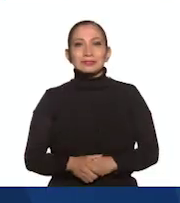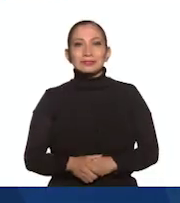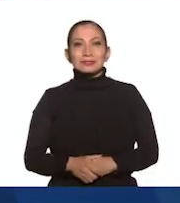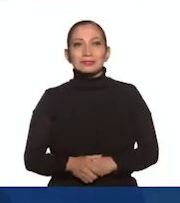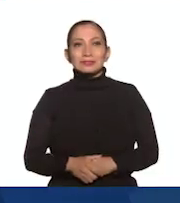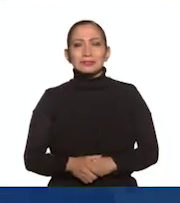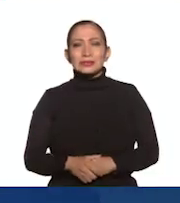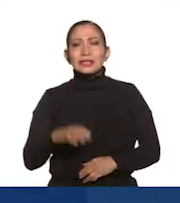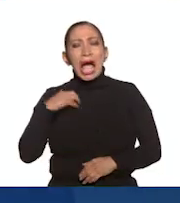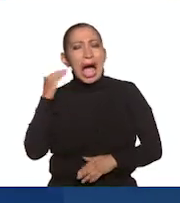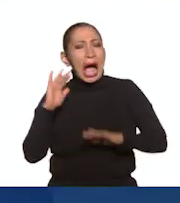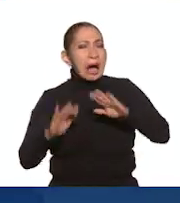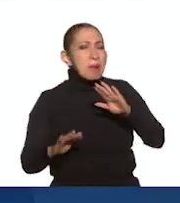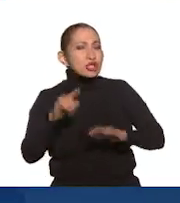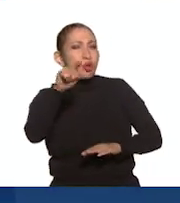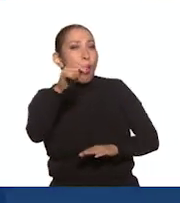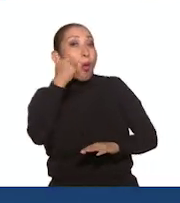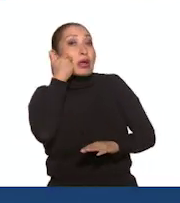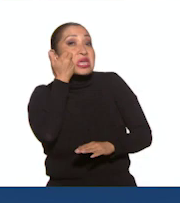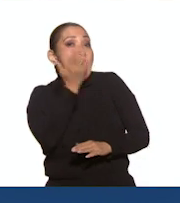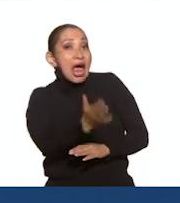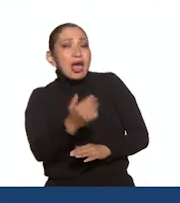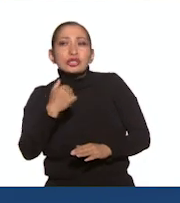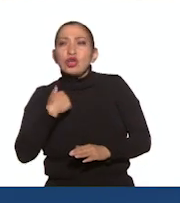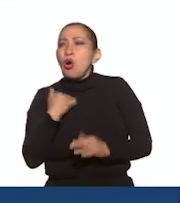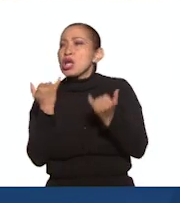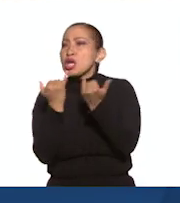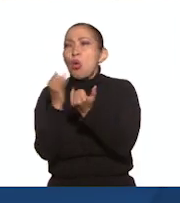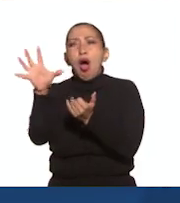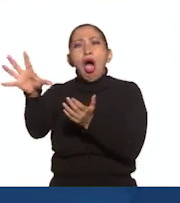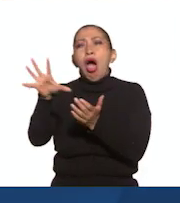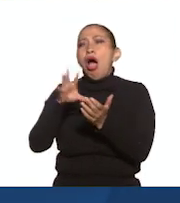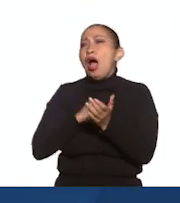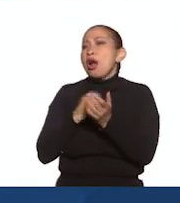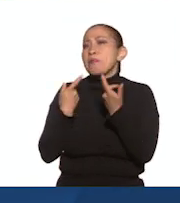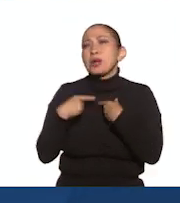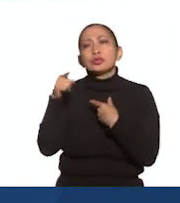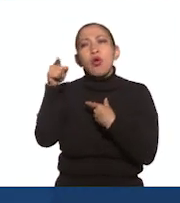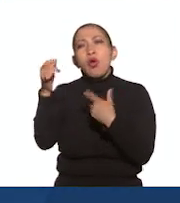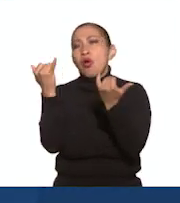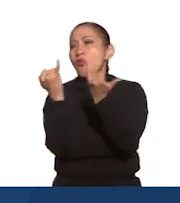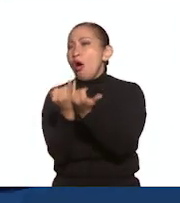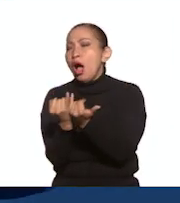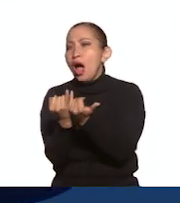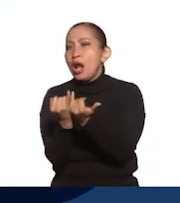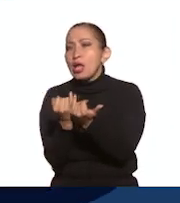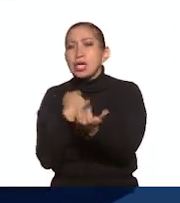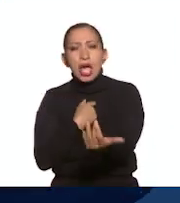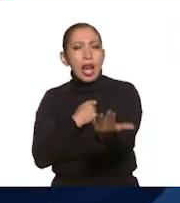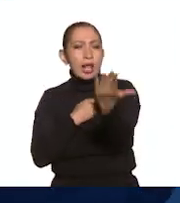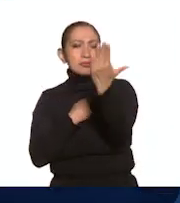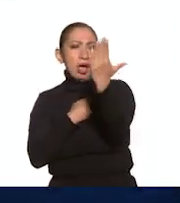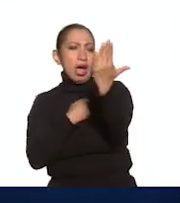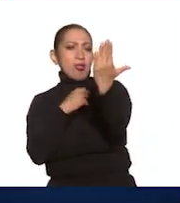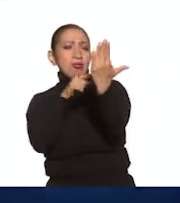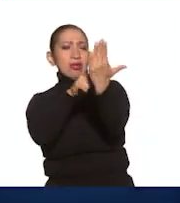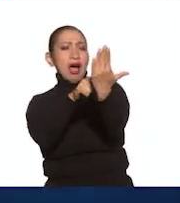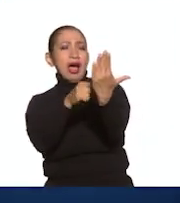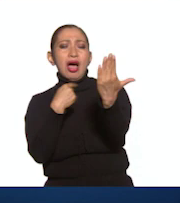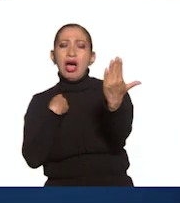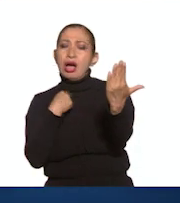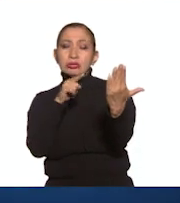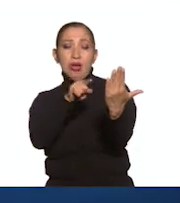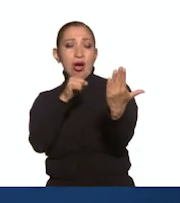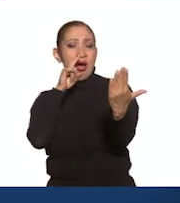Y a veces quisieras ser como los demás y frente al espejo